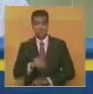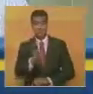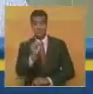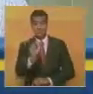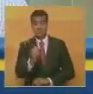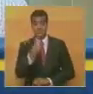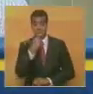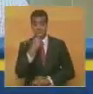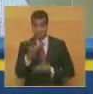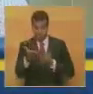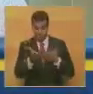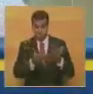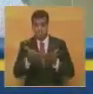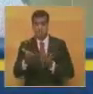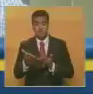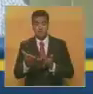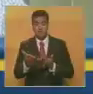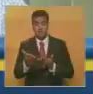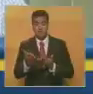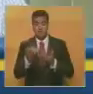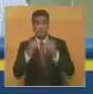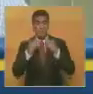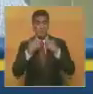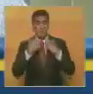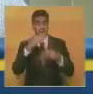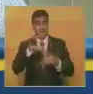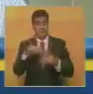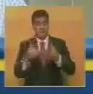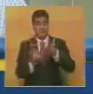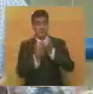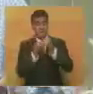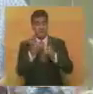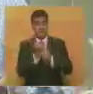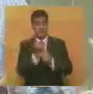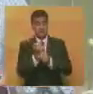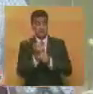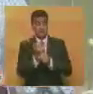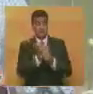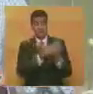aseguró que confía en que los precandidatos que pierdan las primarias se sumen a trabajar junto a quien resulte ganador.